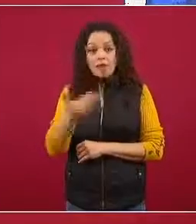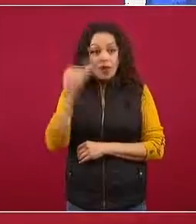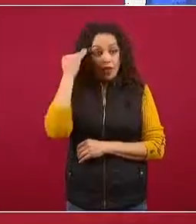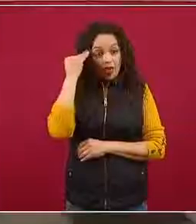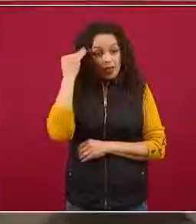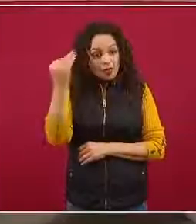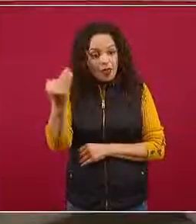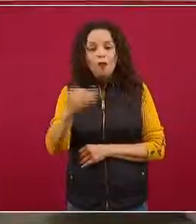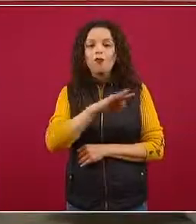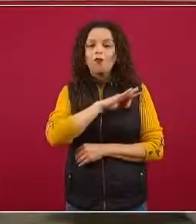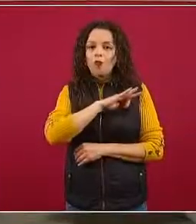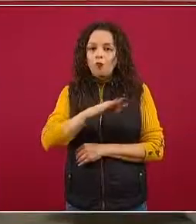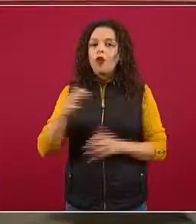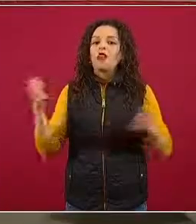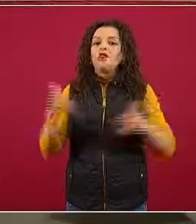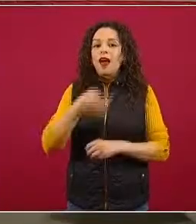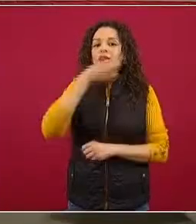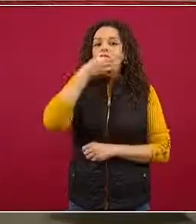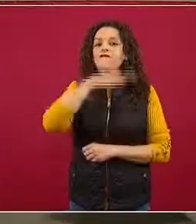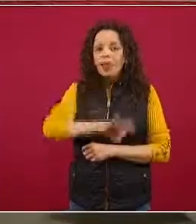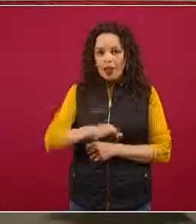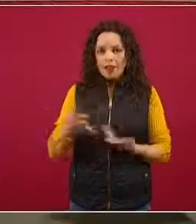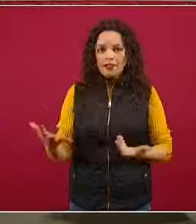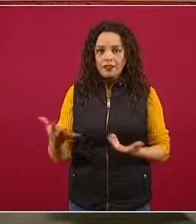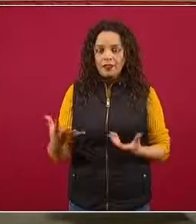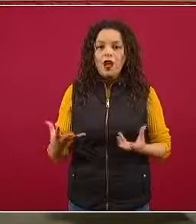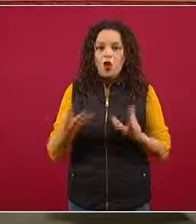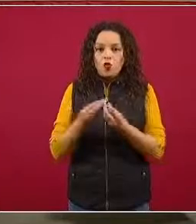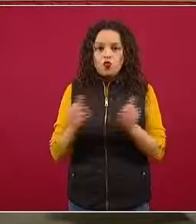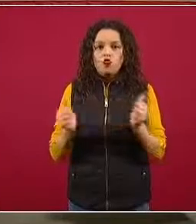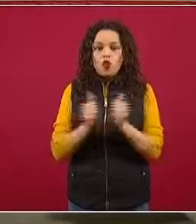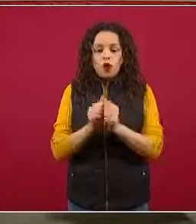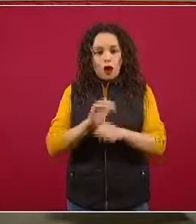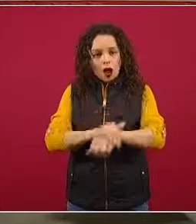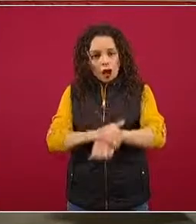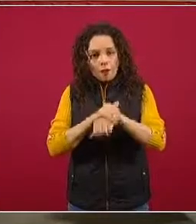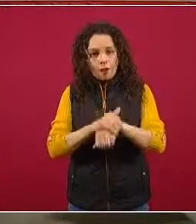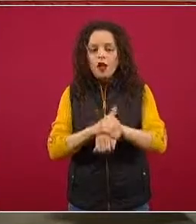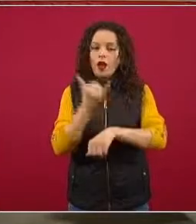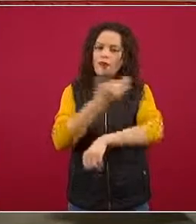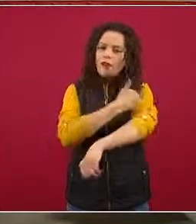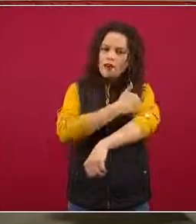seguir festejando con la familia y con los amigos.